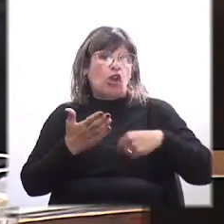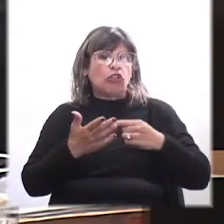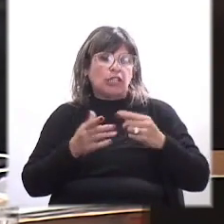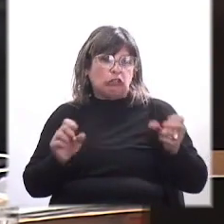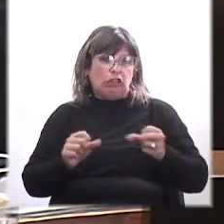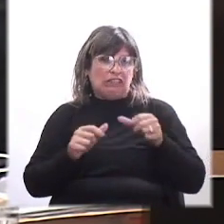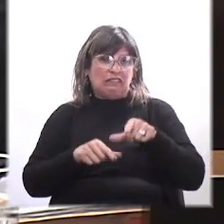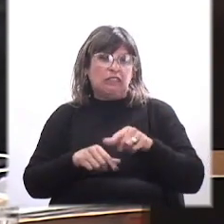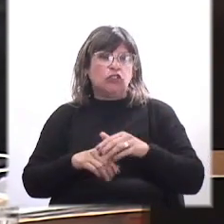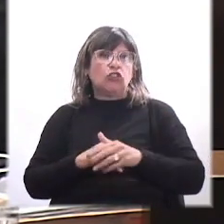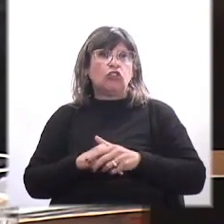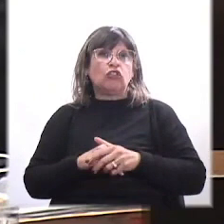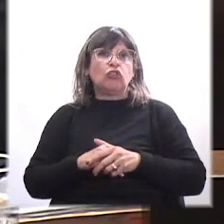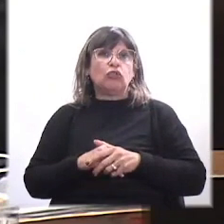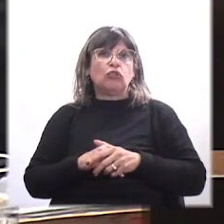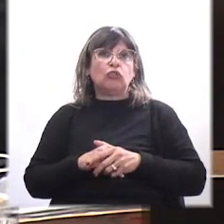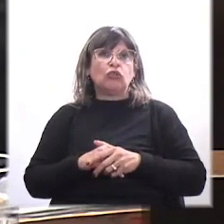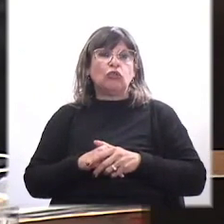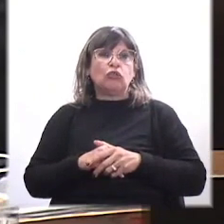realizadas.